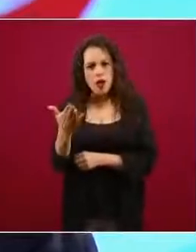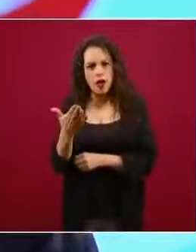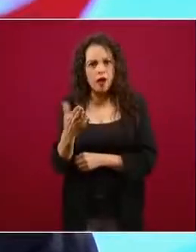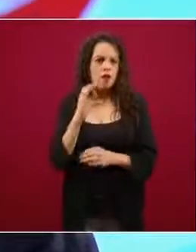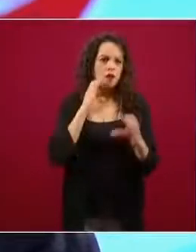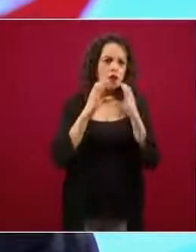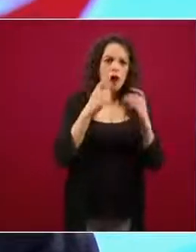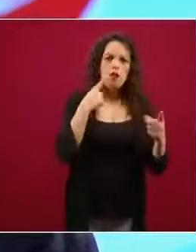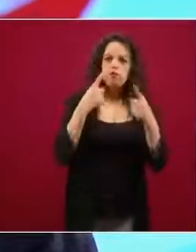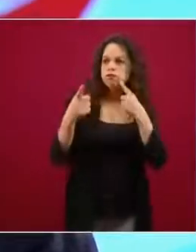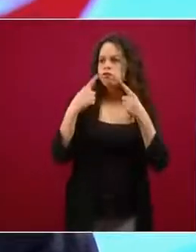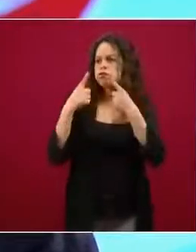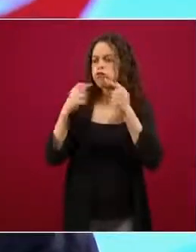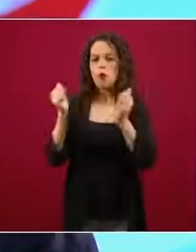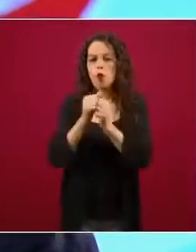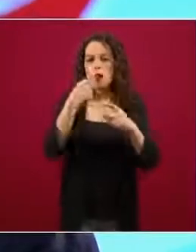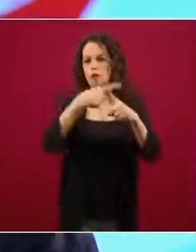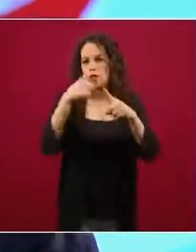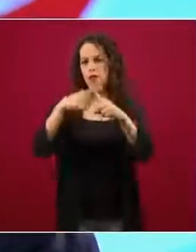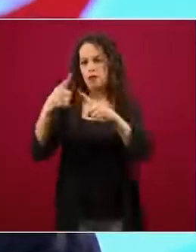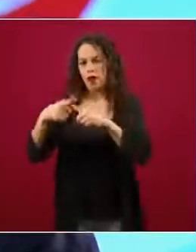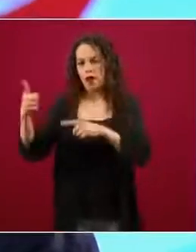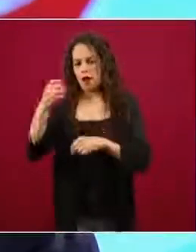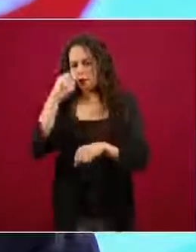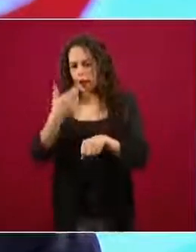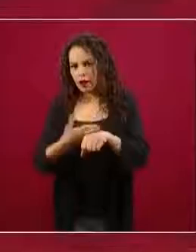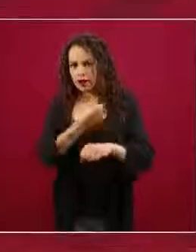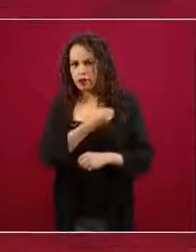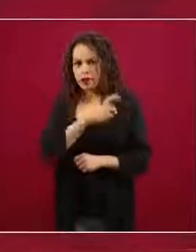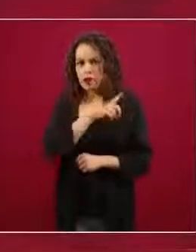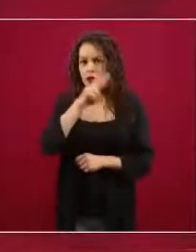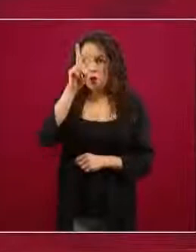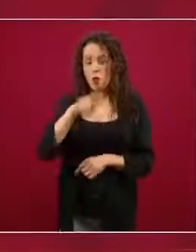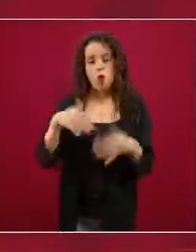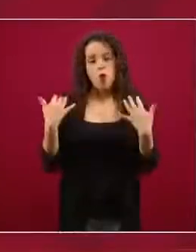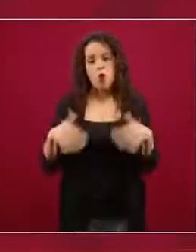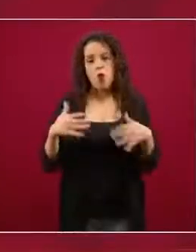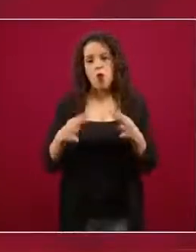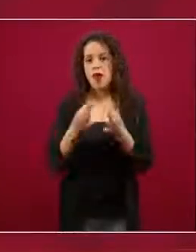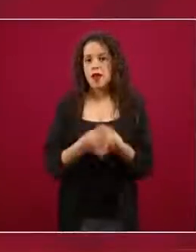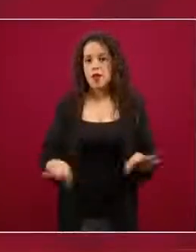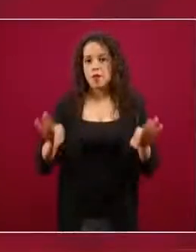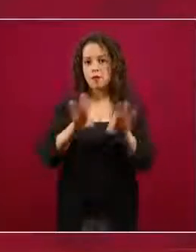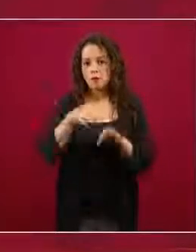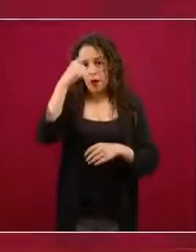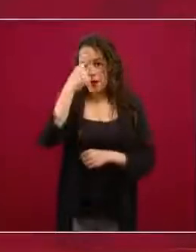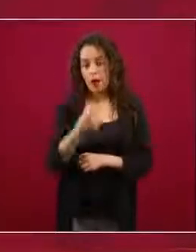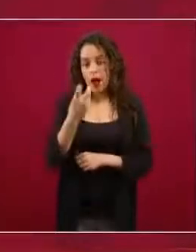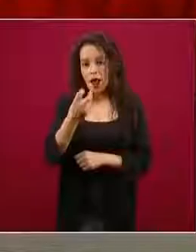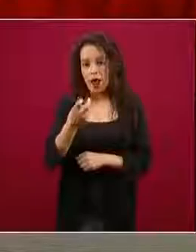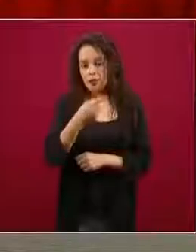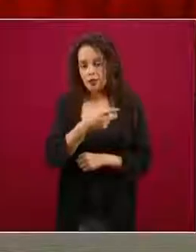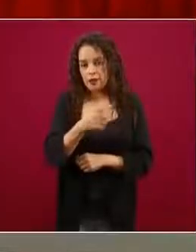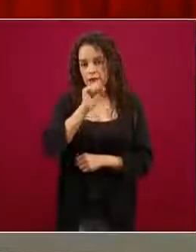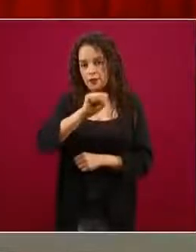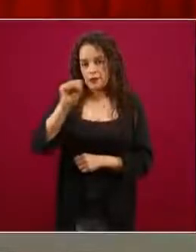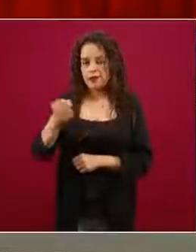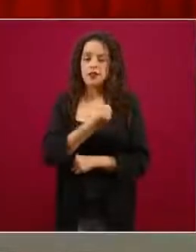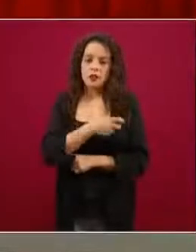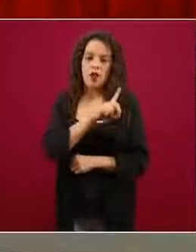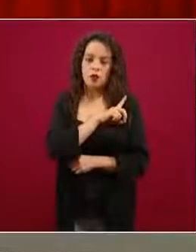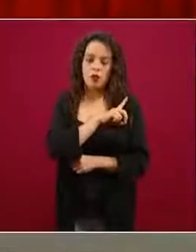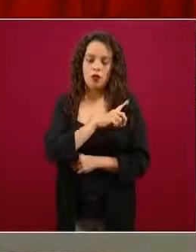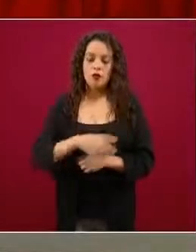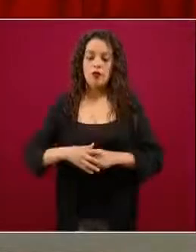las secretarias y secretarios de salud, es realmente algo muy enriquecedor para el Sistema Nacional de Salud. Las contribuciones